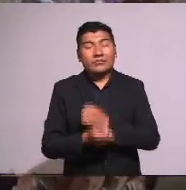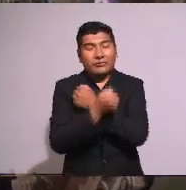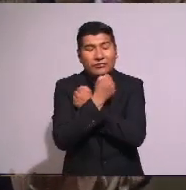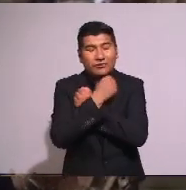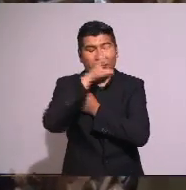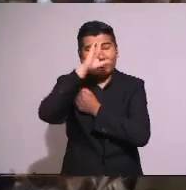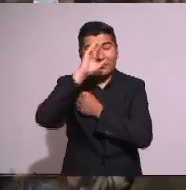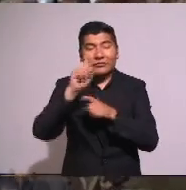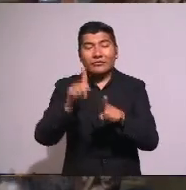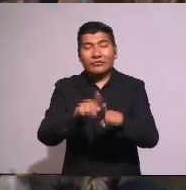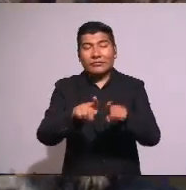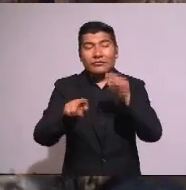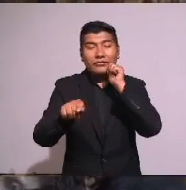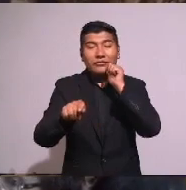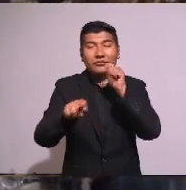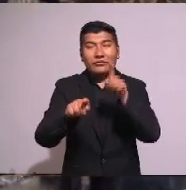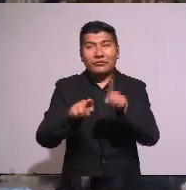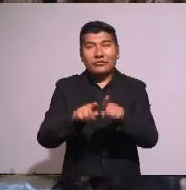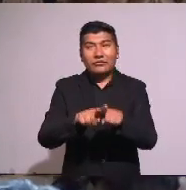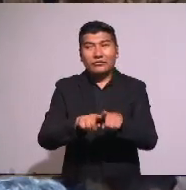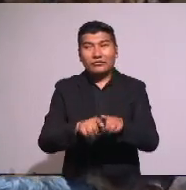Queridos hermanos y hermanas,